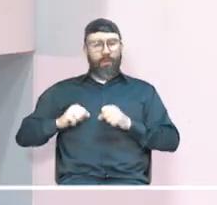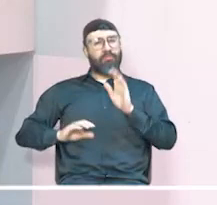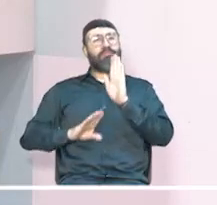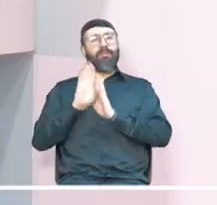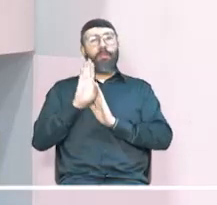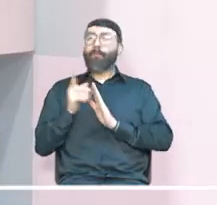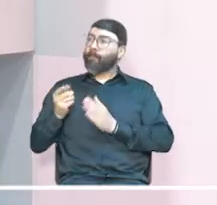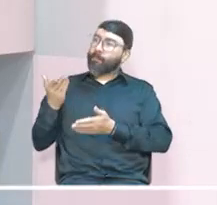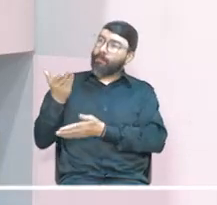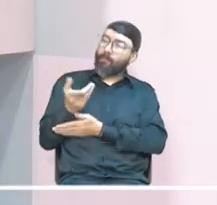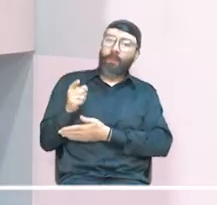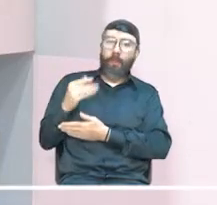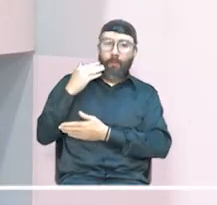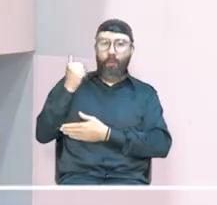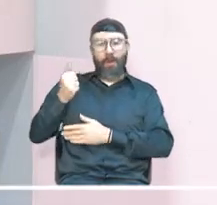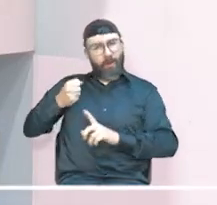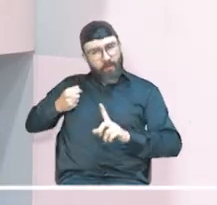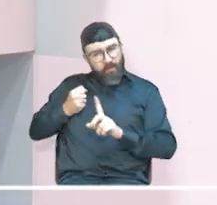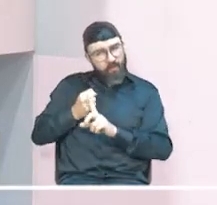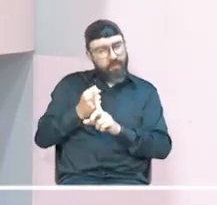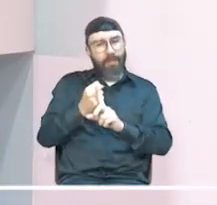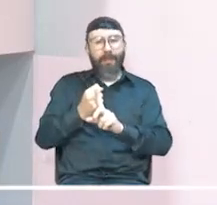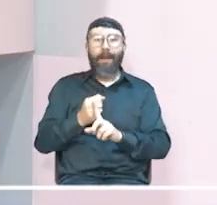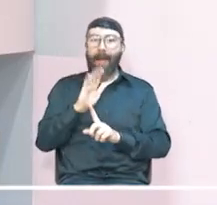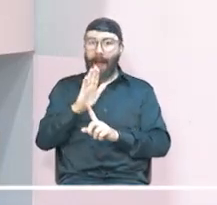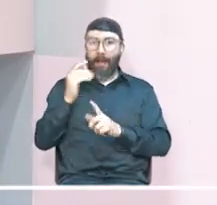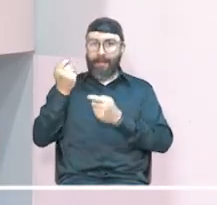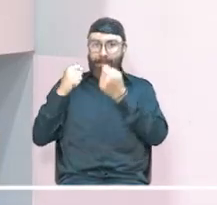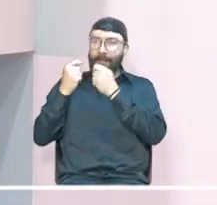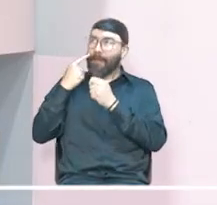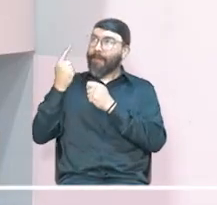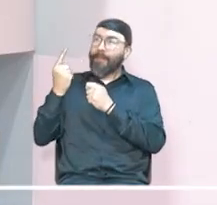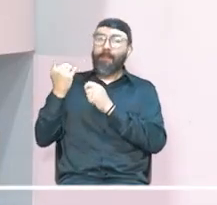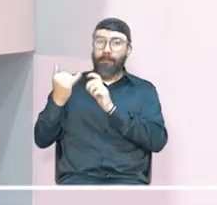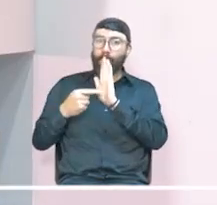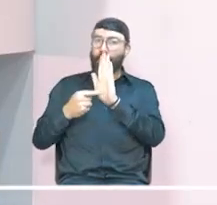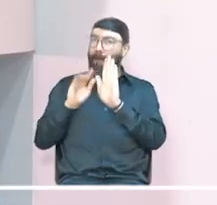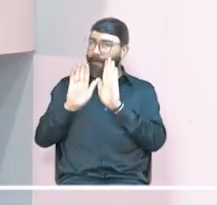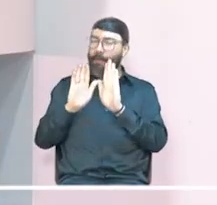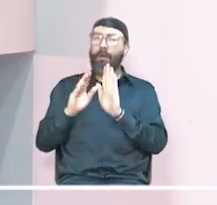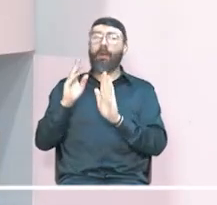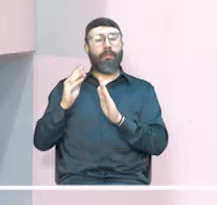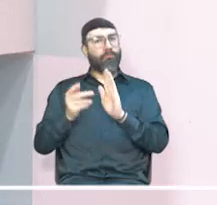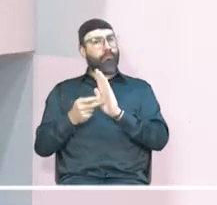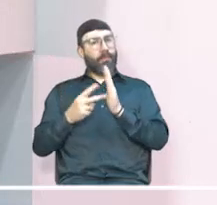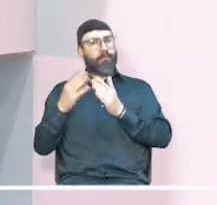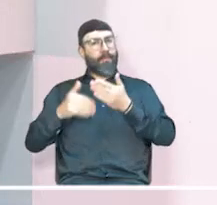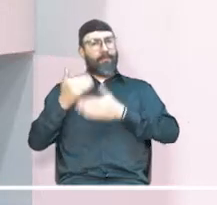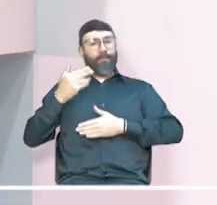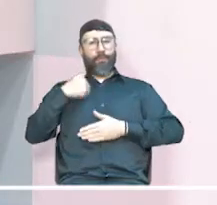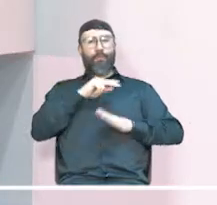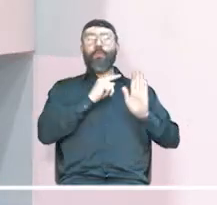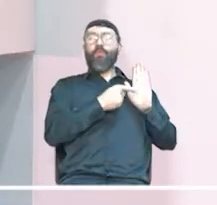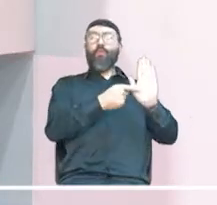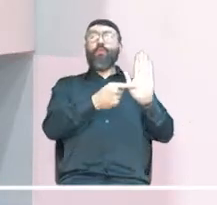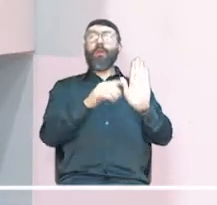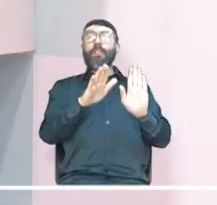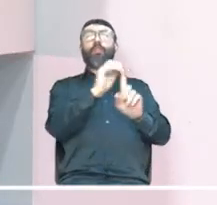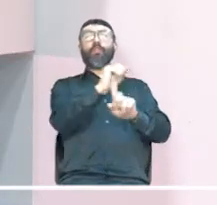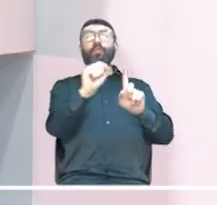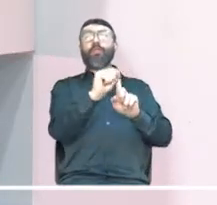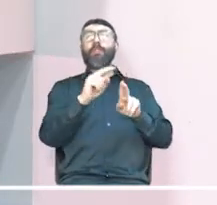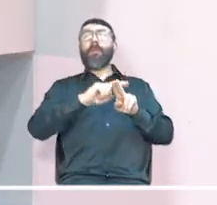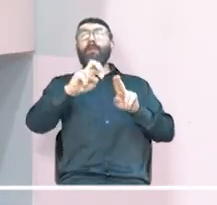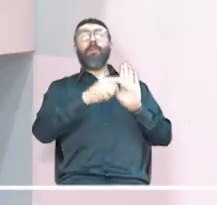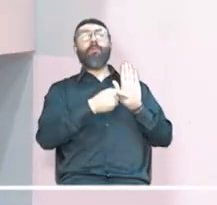Mujeres Impactantes, que ya nos van a mostrar la publicidad, es empezar a hacernos visibles para la sociedad de Manizales, para